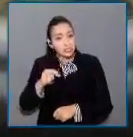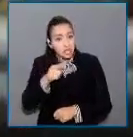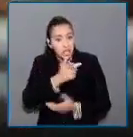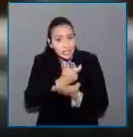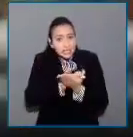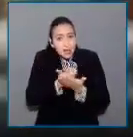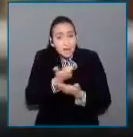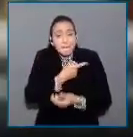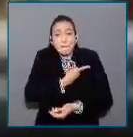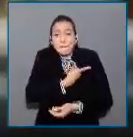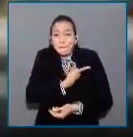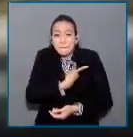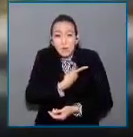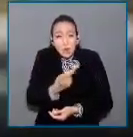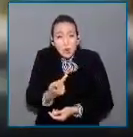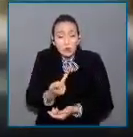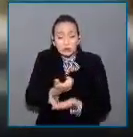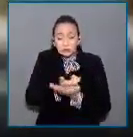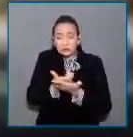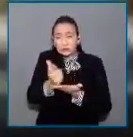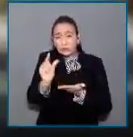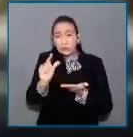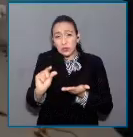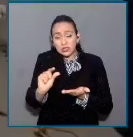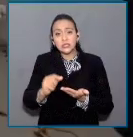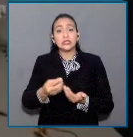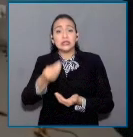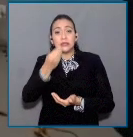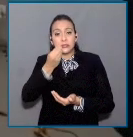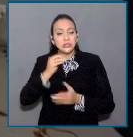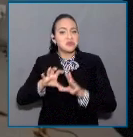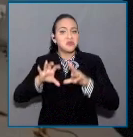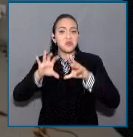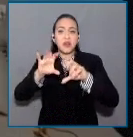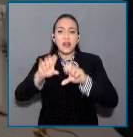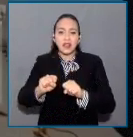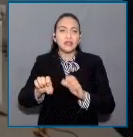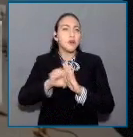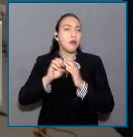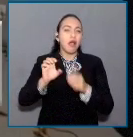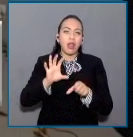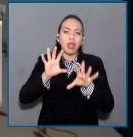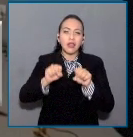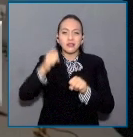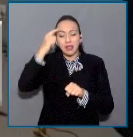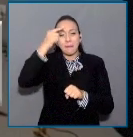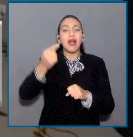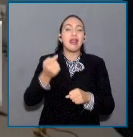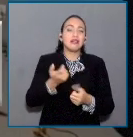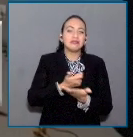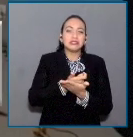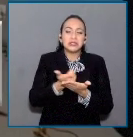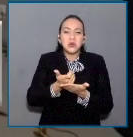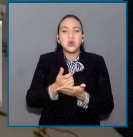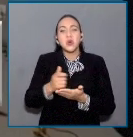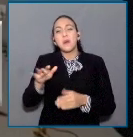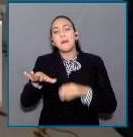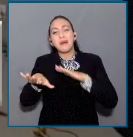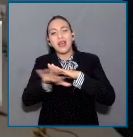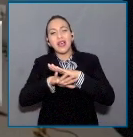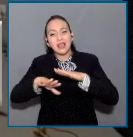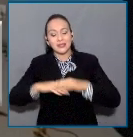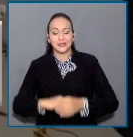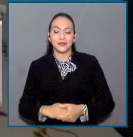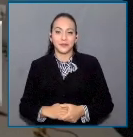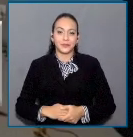línea de bienestar equivalente a 2 canastas básicas. Además, el 59% de la población ocupada carece